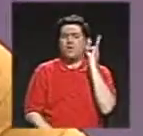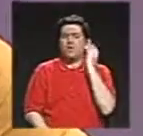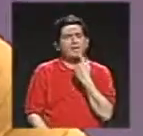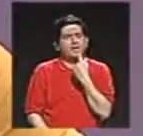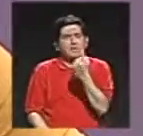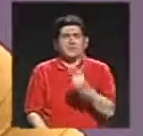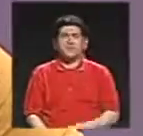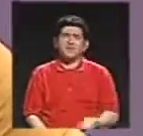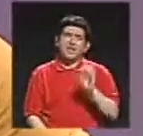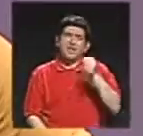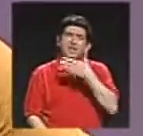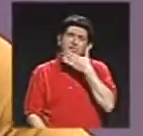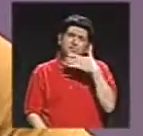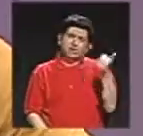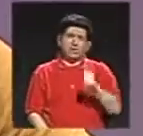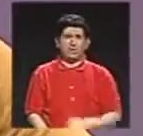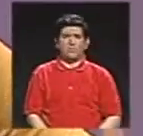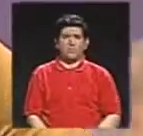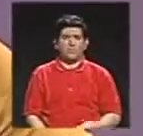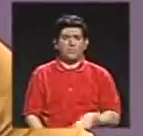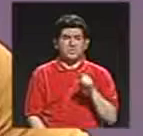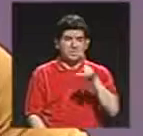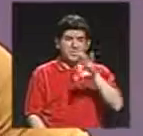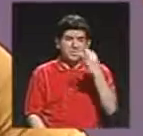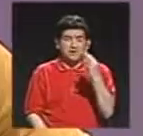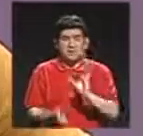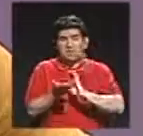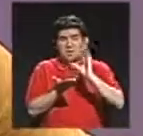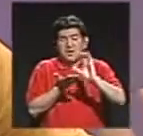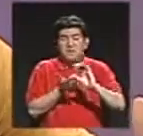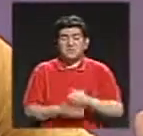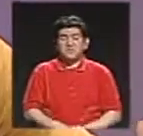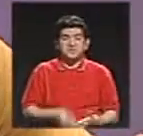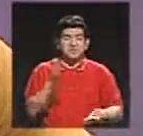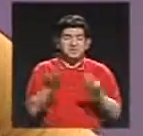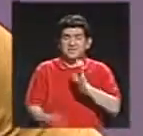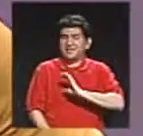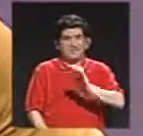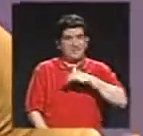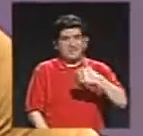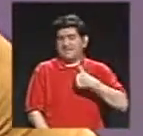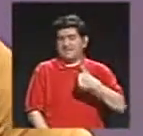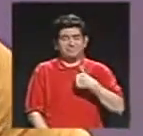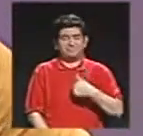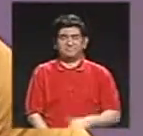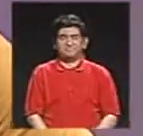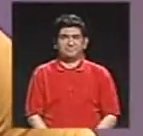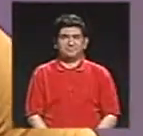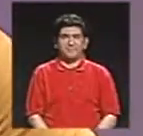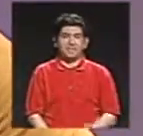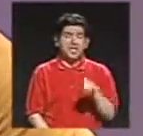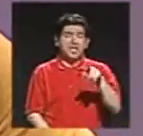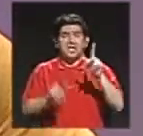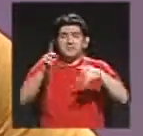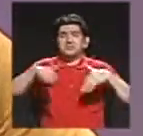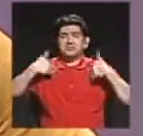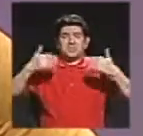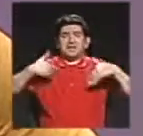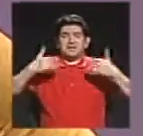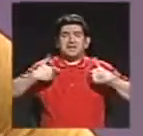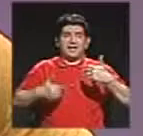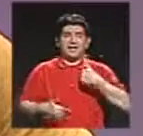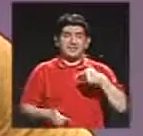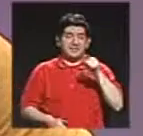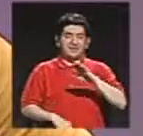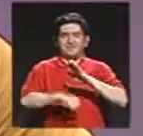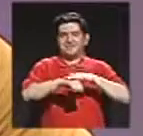eh Ay sí es mejor de todas maneras bueno era un curso x con muy poca calidad entonces eh se alegraban digamos de tener